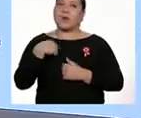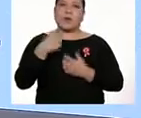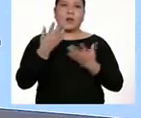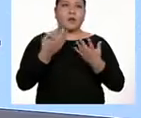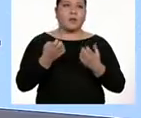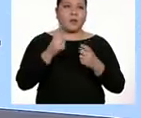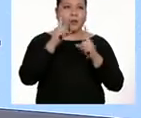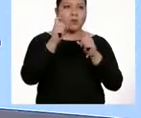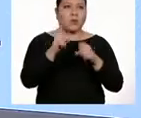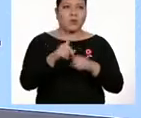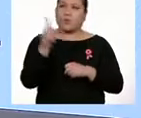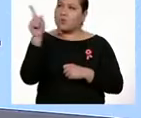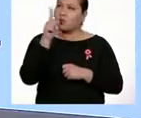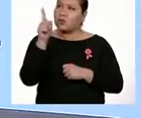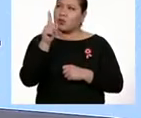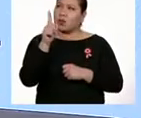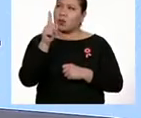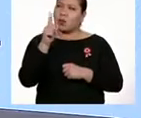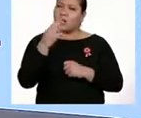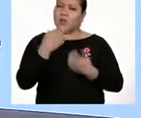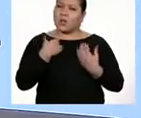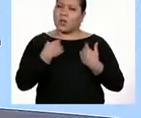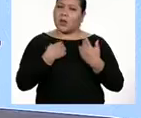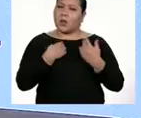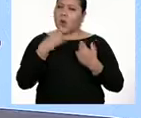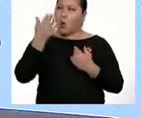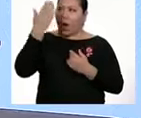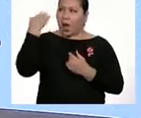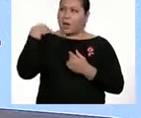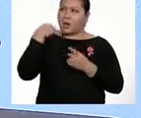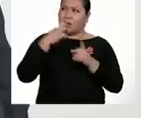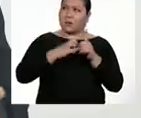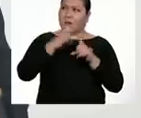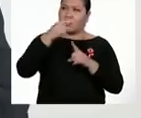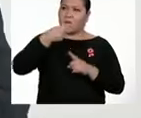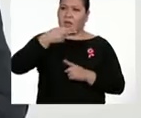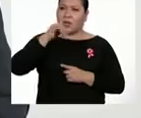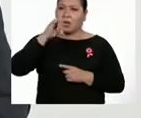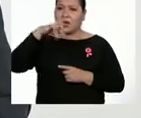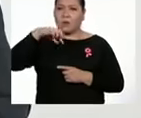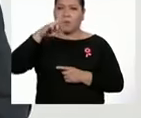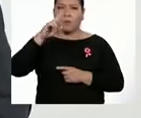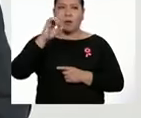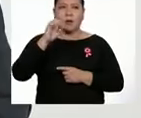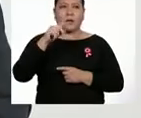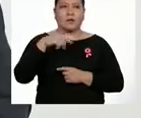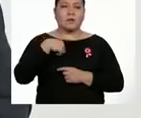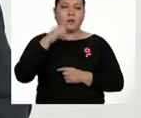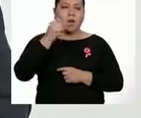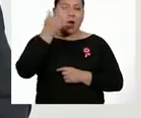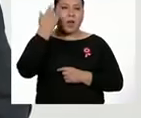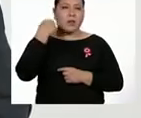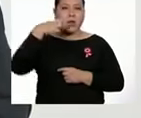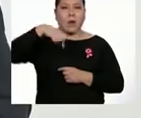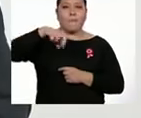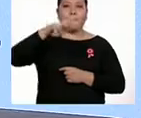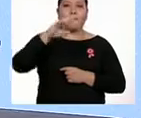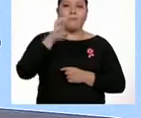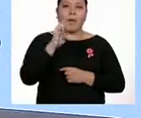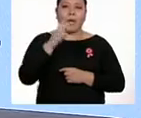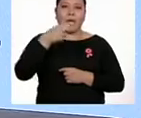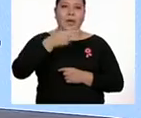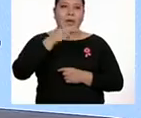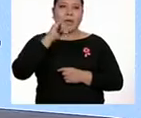Quería preguntarle, ¿usted sufre o ha sufrido de hipertensión? En ocasiones he sufrido de